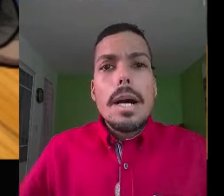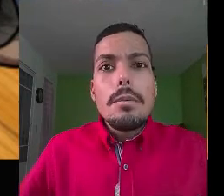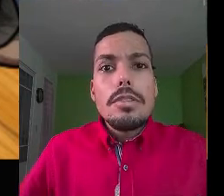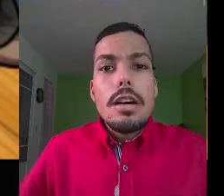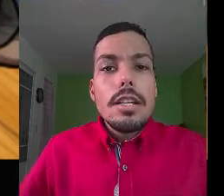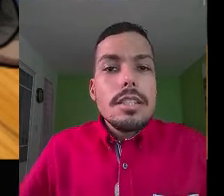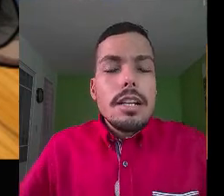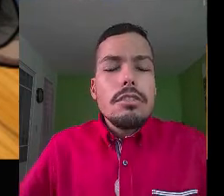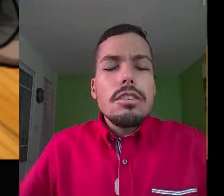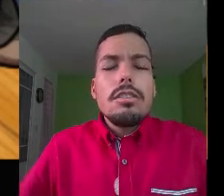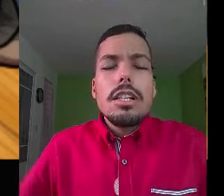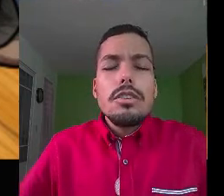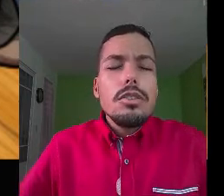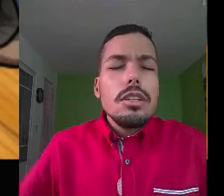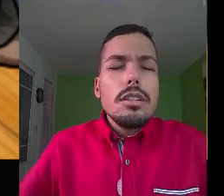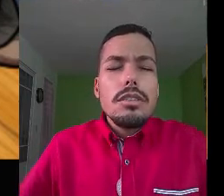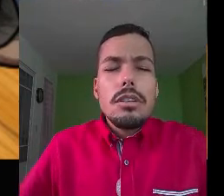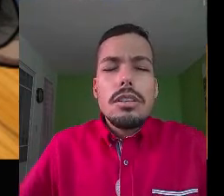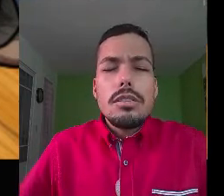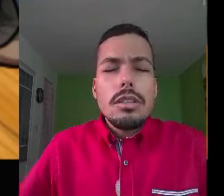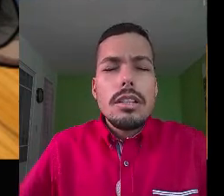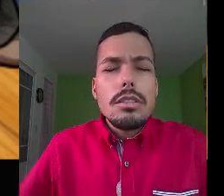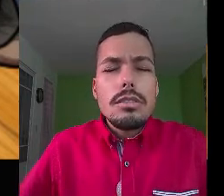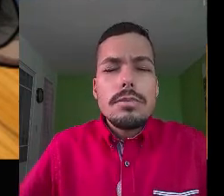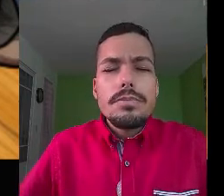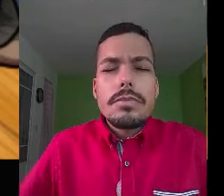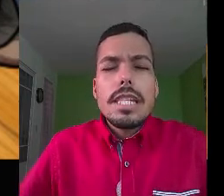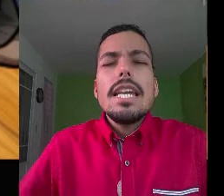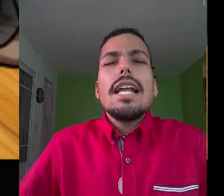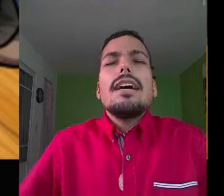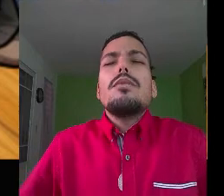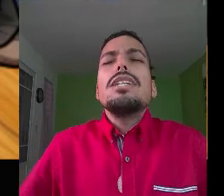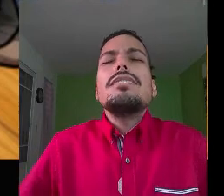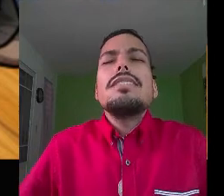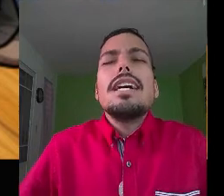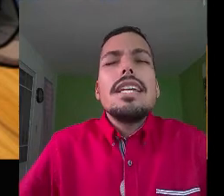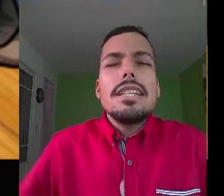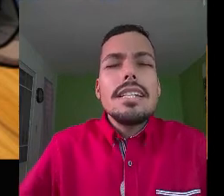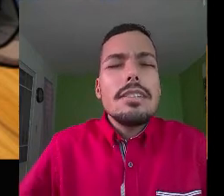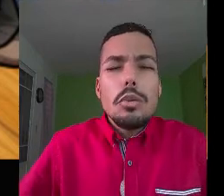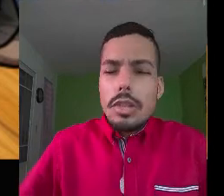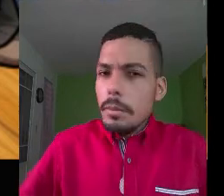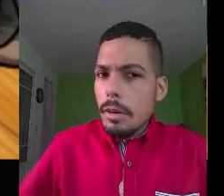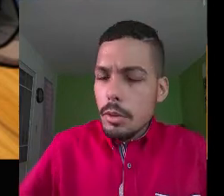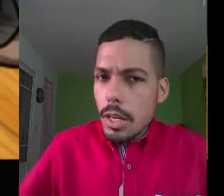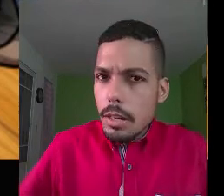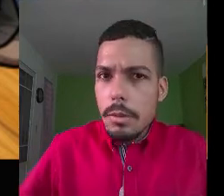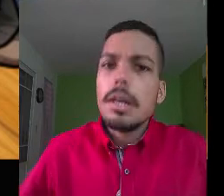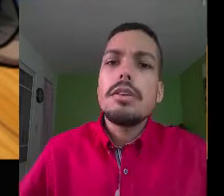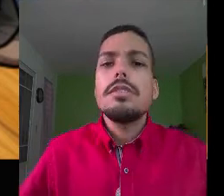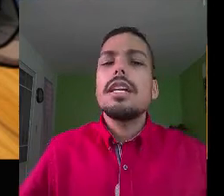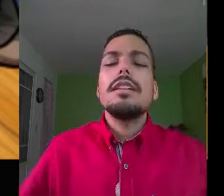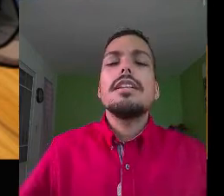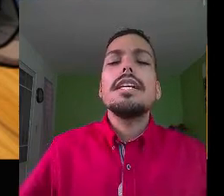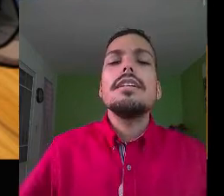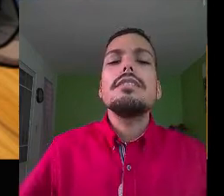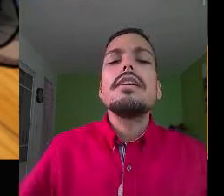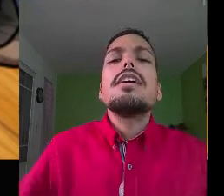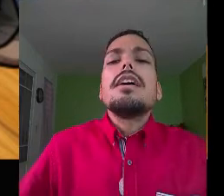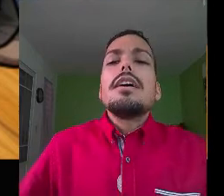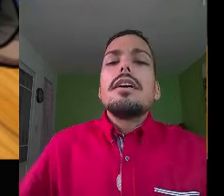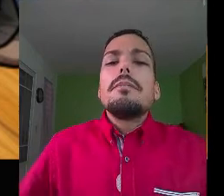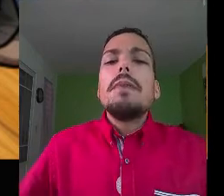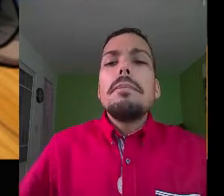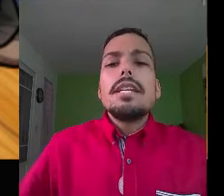que vamos ahora a cerrar nuestros ojitos toditos, toditos, toditos. Y a la cuenta de tres, que usted me va a ayudar, vamos a contar hasta